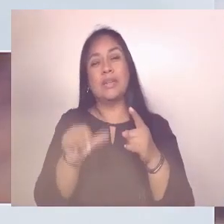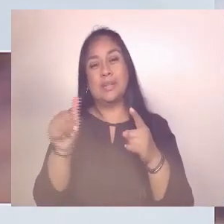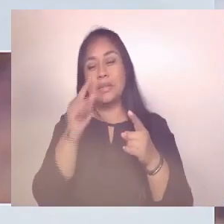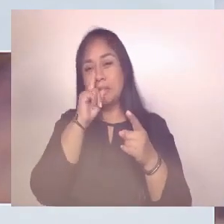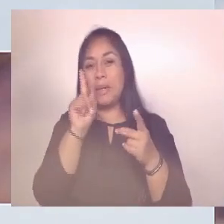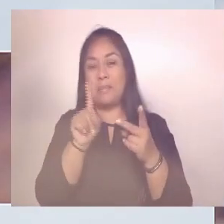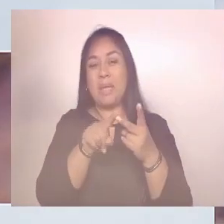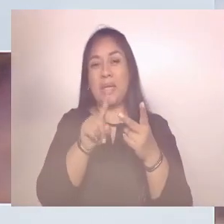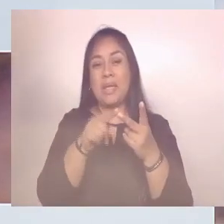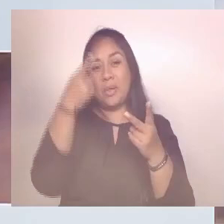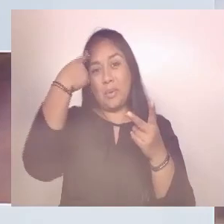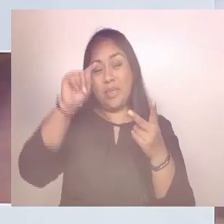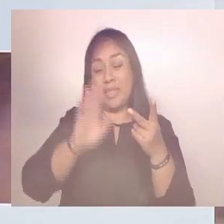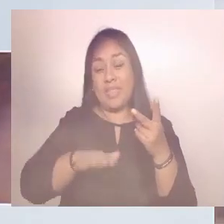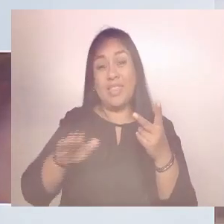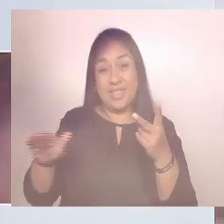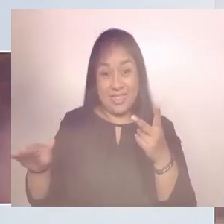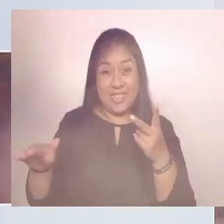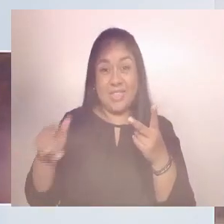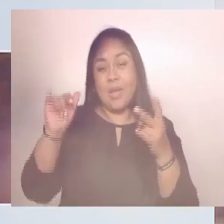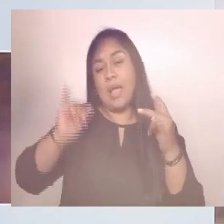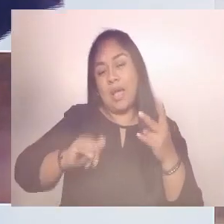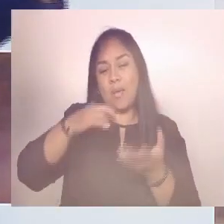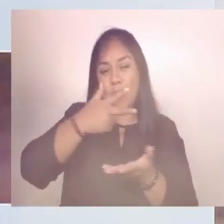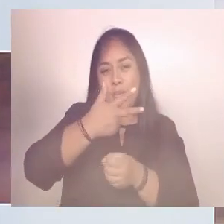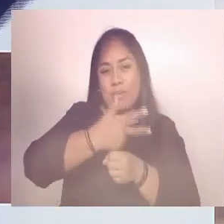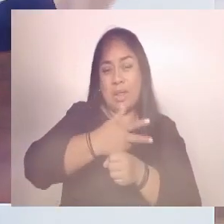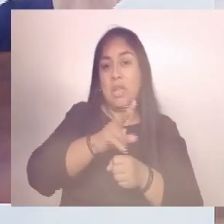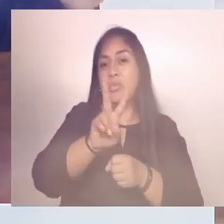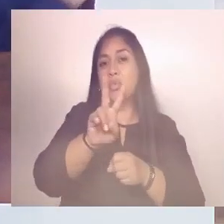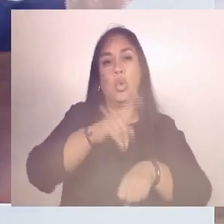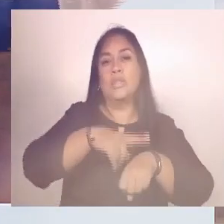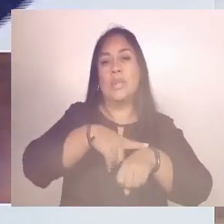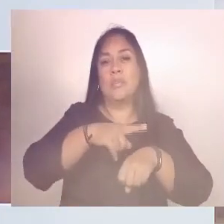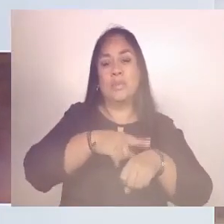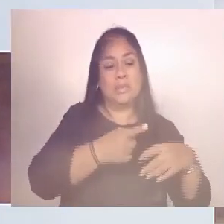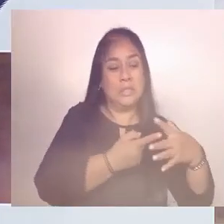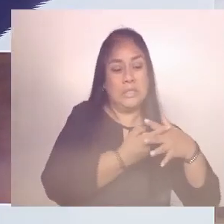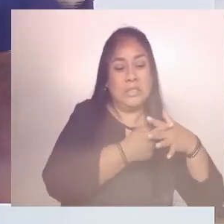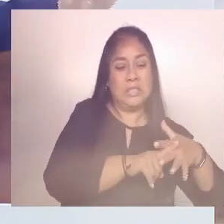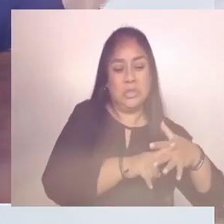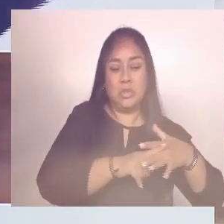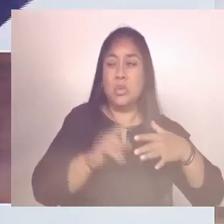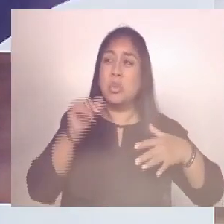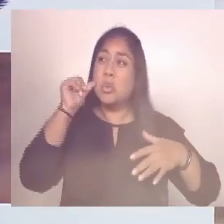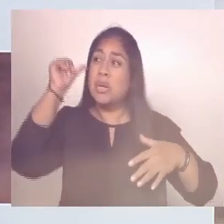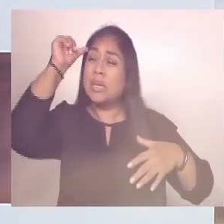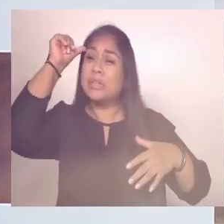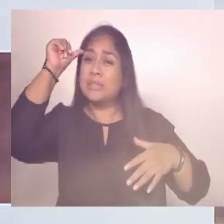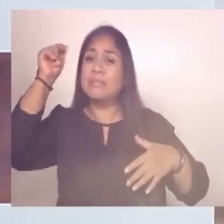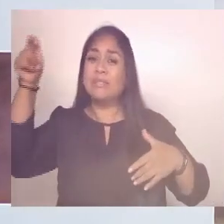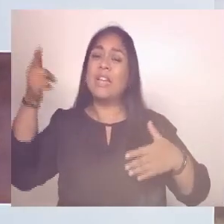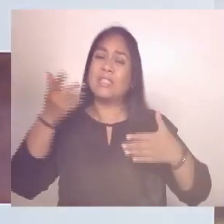coincide también con el Día del Niño en el país. Son dos etapas, ¿verdad? Un inicio y otra etapa que ya va